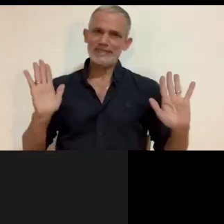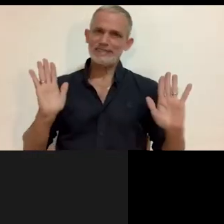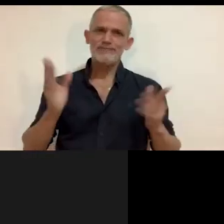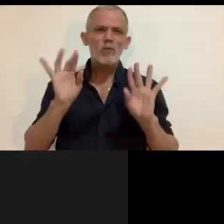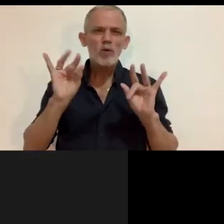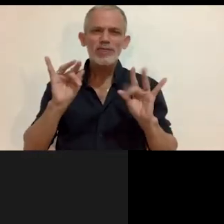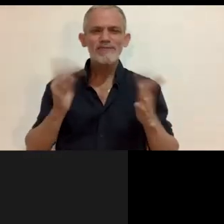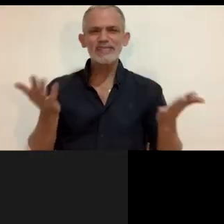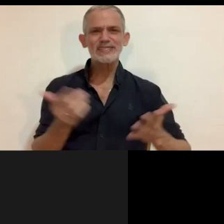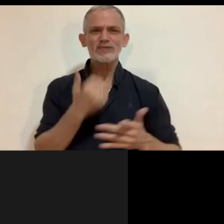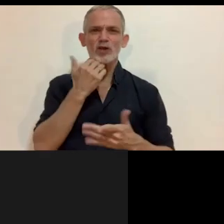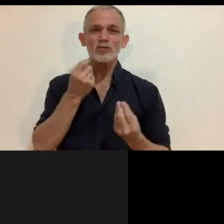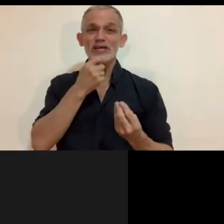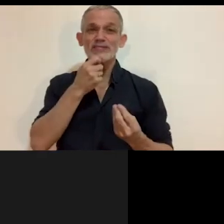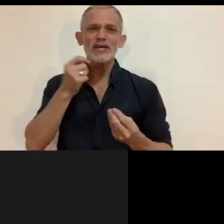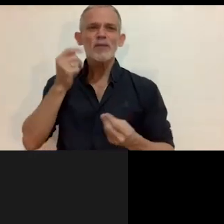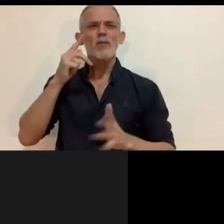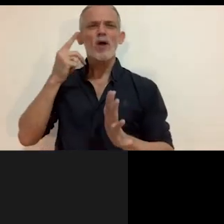realmente si